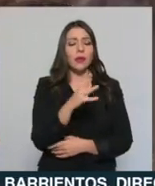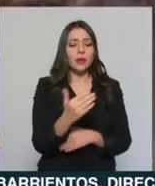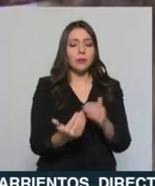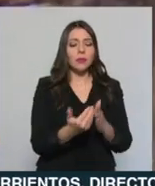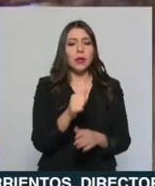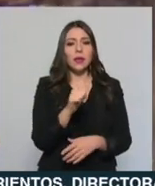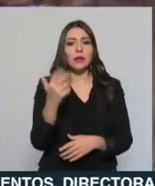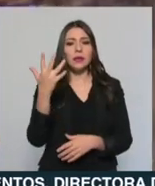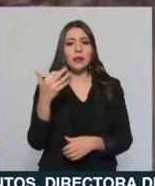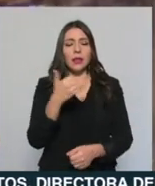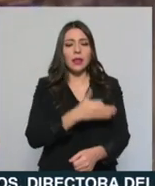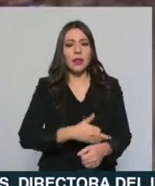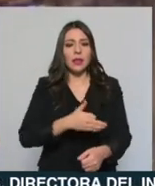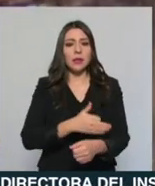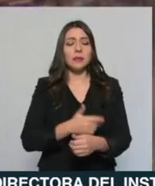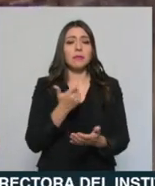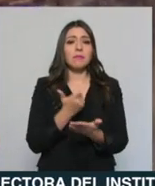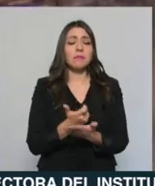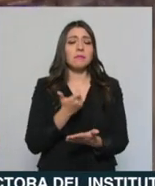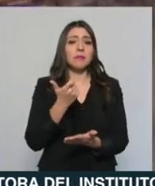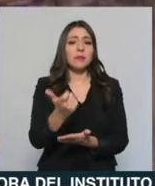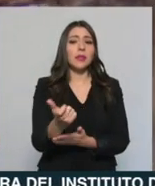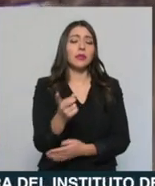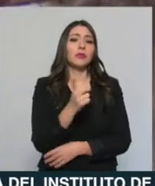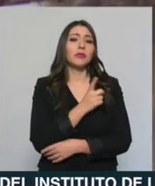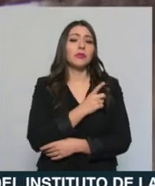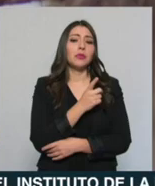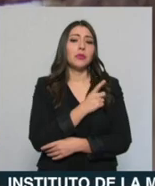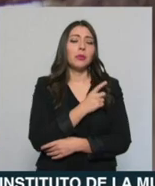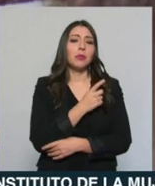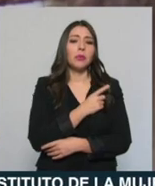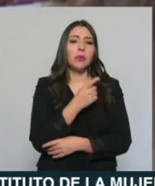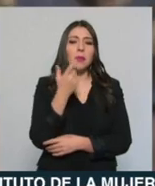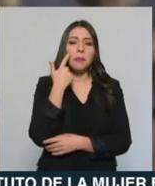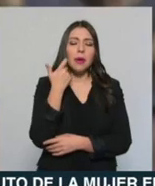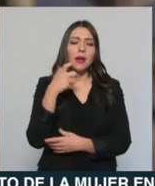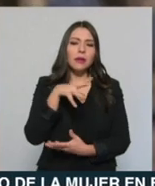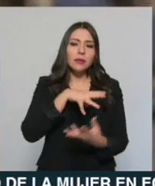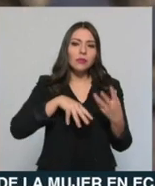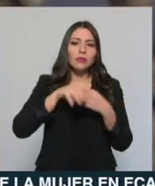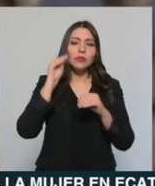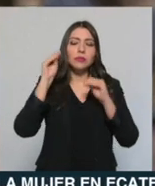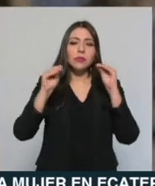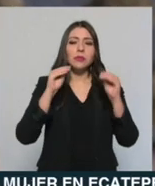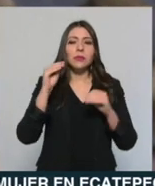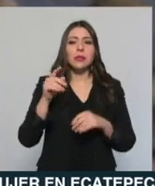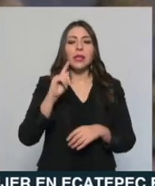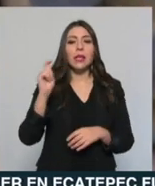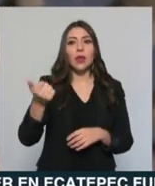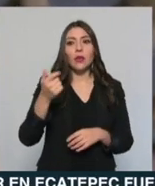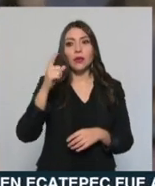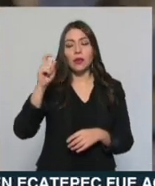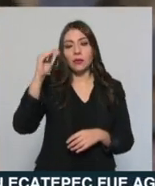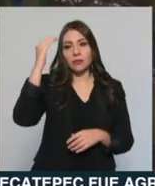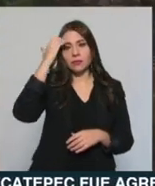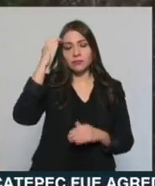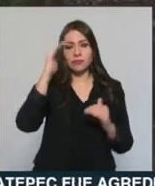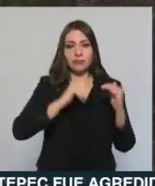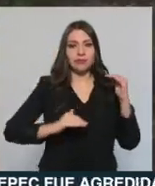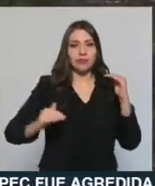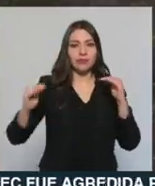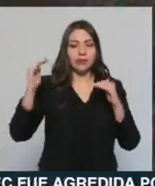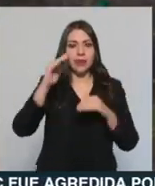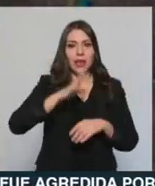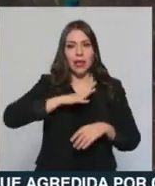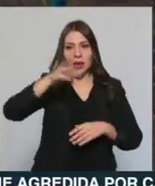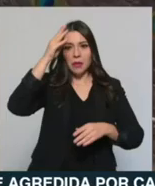de la tarde. Lo mejor de todo es que únicamente se cobra una cuota de recuperación mínima si se compara con el conocimiento que en este sitio se